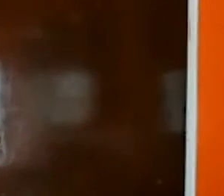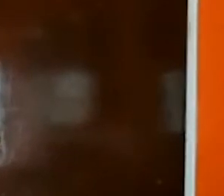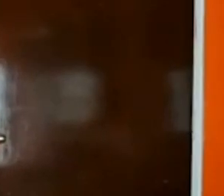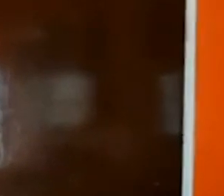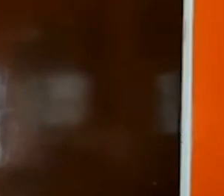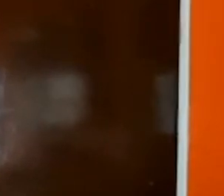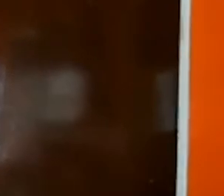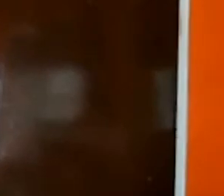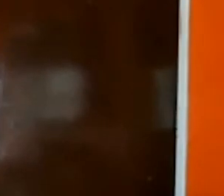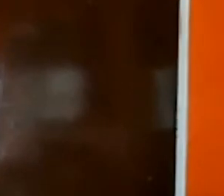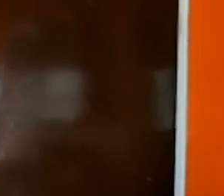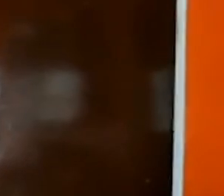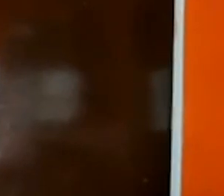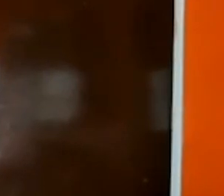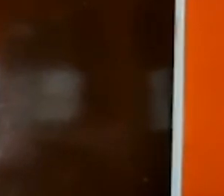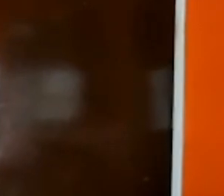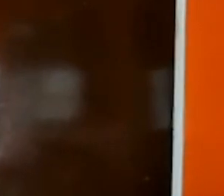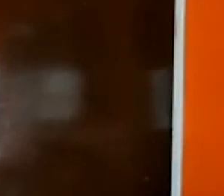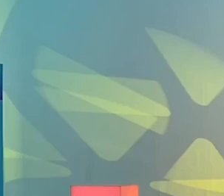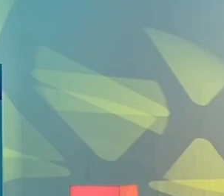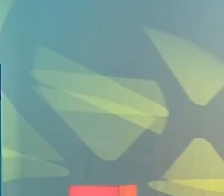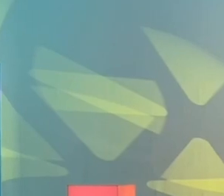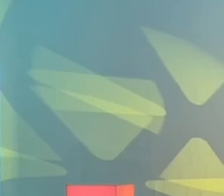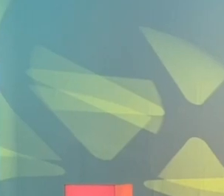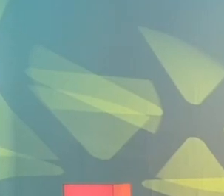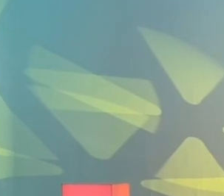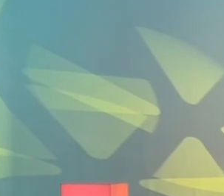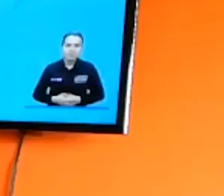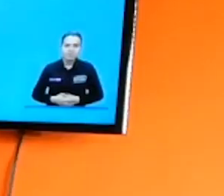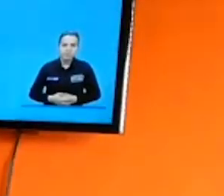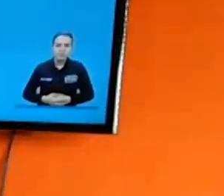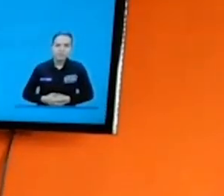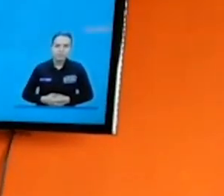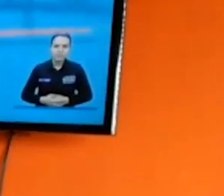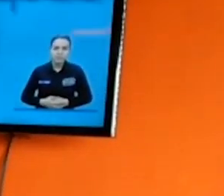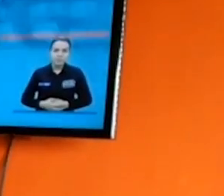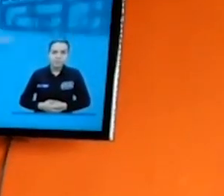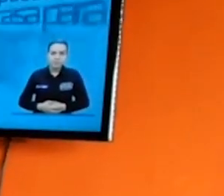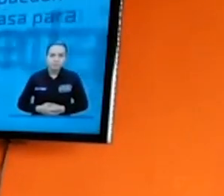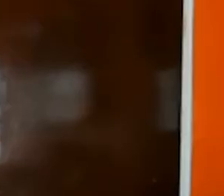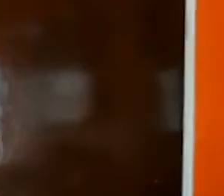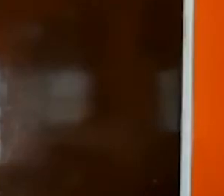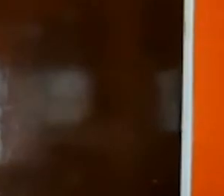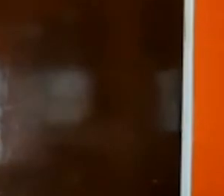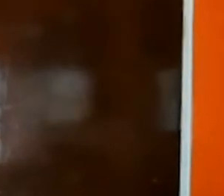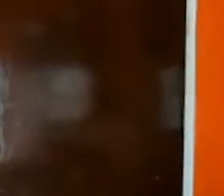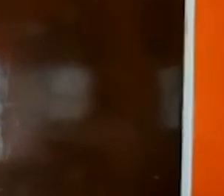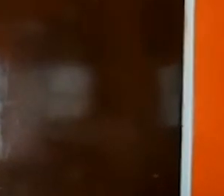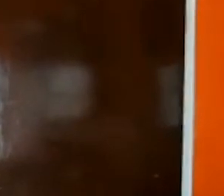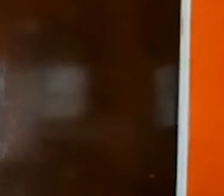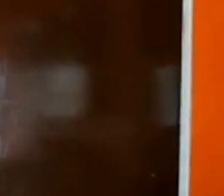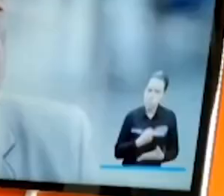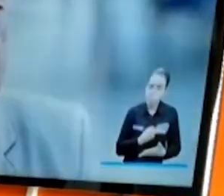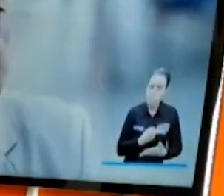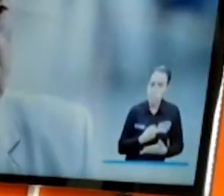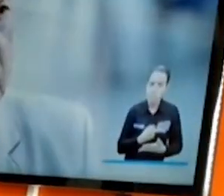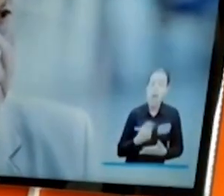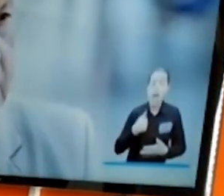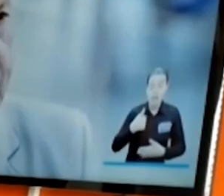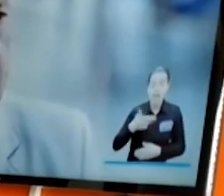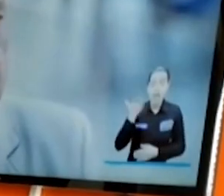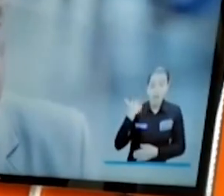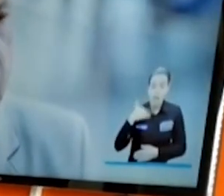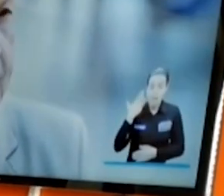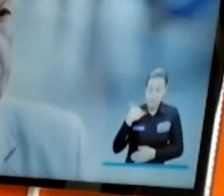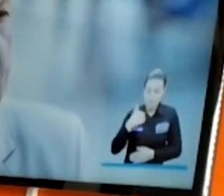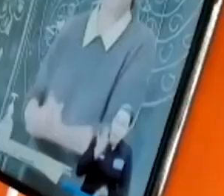la dinámica que le están dando al programa, porque usan actividades lúdicas y pues hacen que los niños se enganchen con eso. El programa